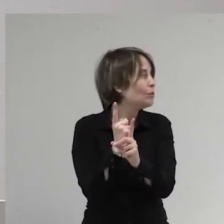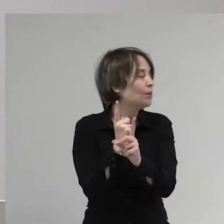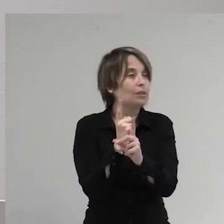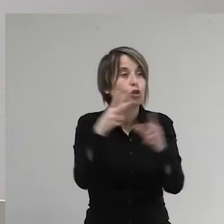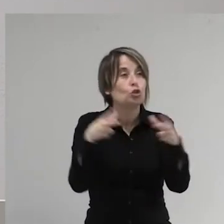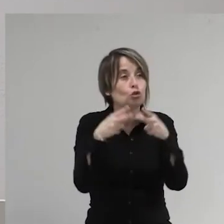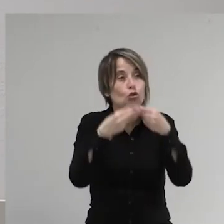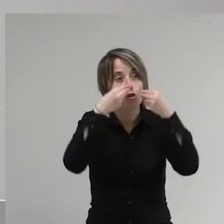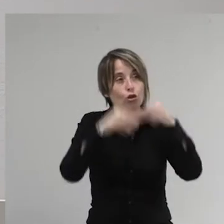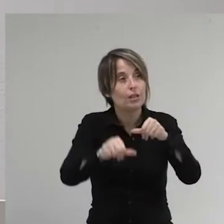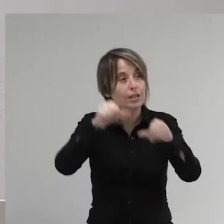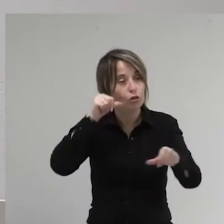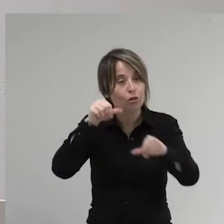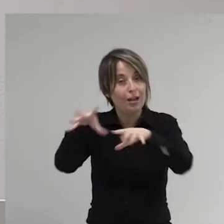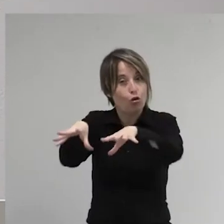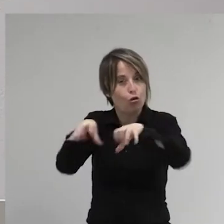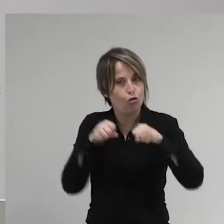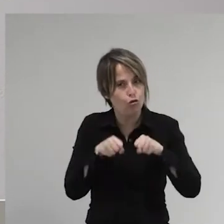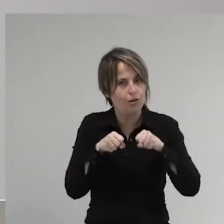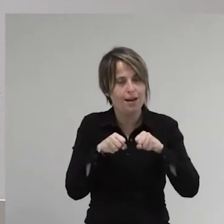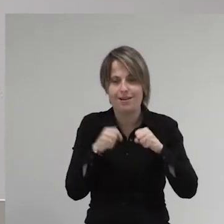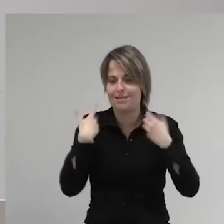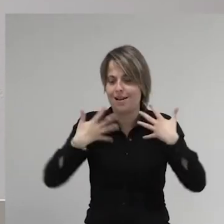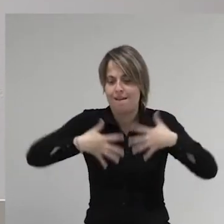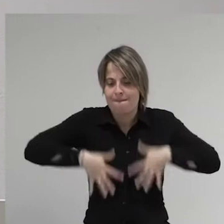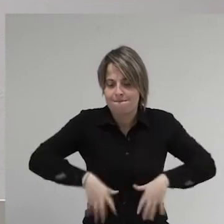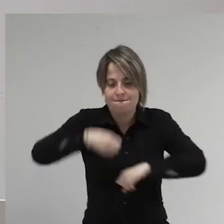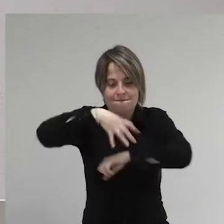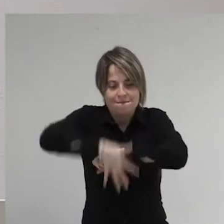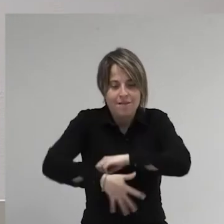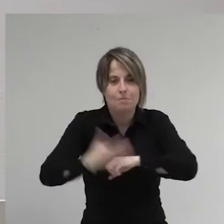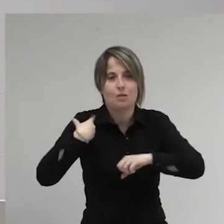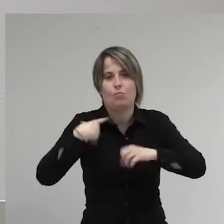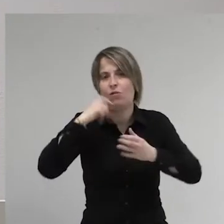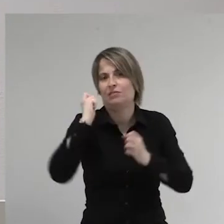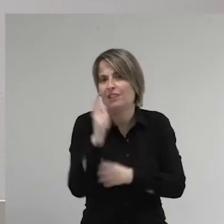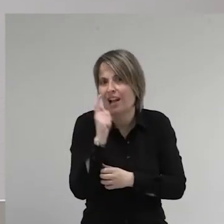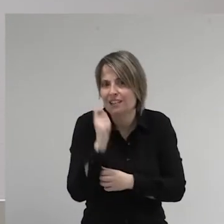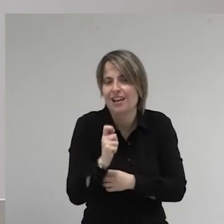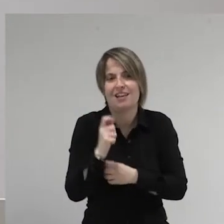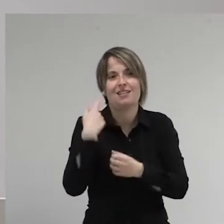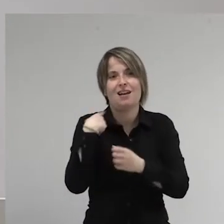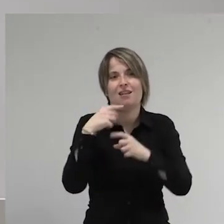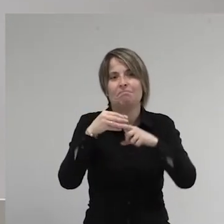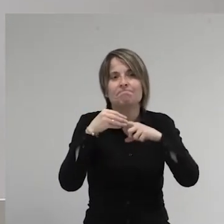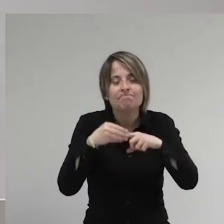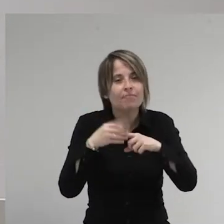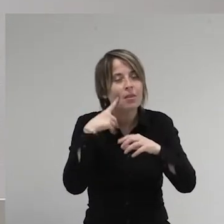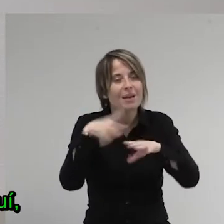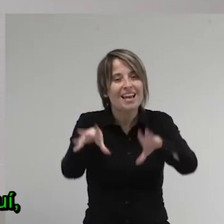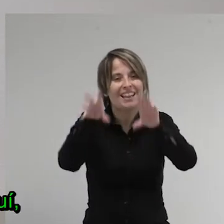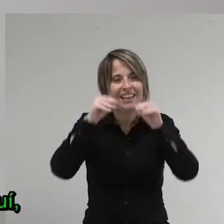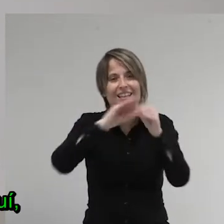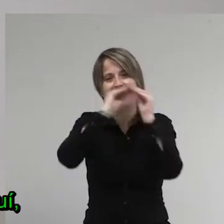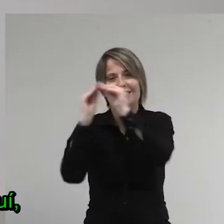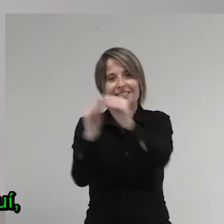sociohistórica y en este sentido colonial, que es estructural, que es sistémica y es materialista, necesitamos entenderlo de forma coyuntural.